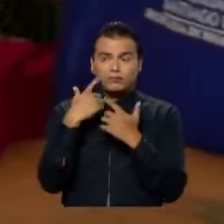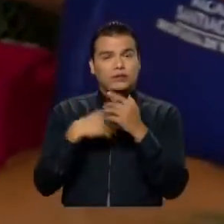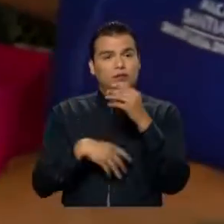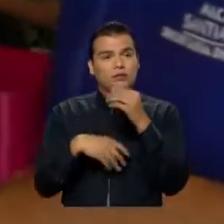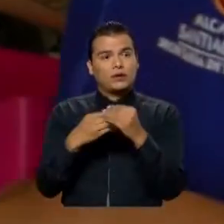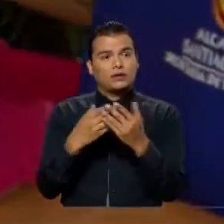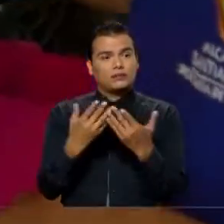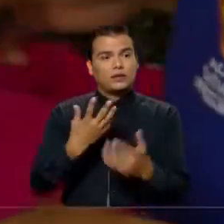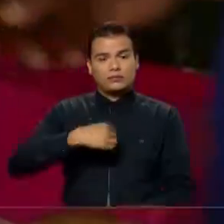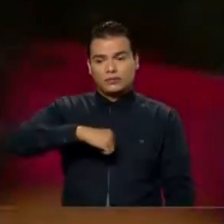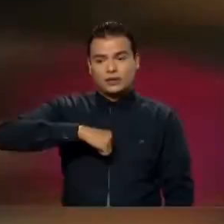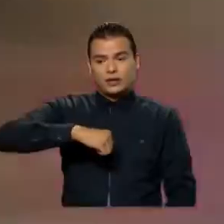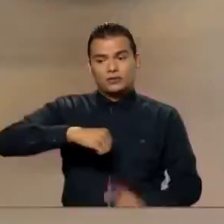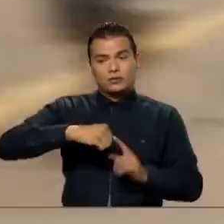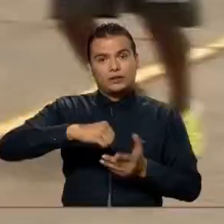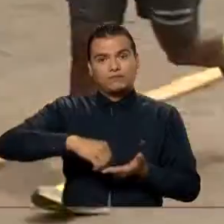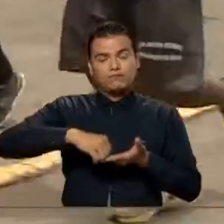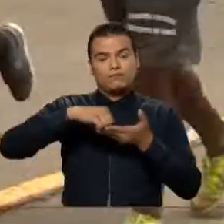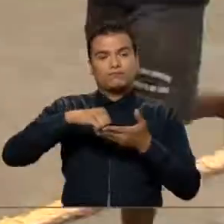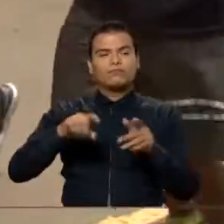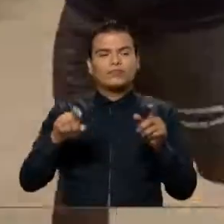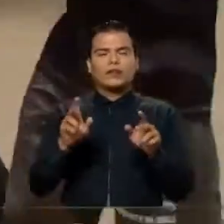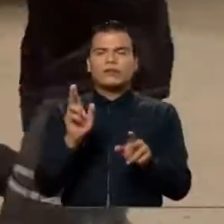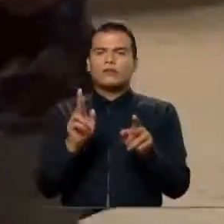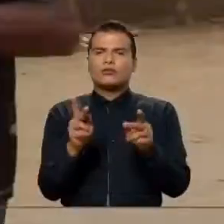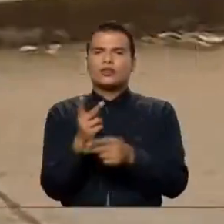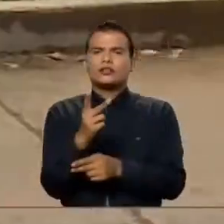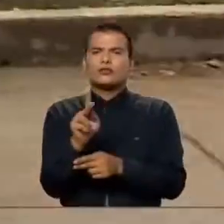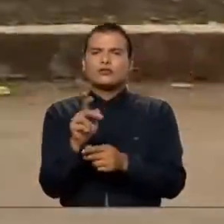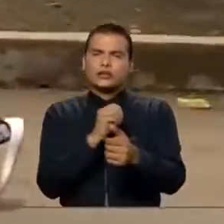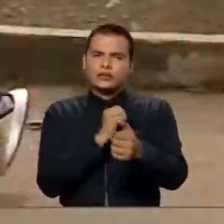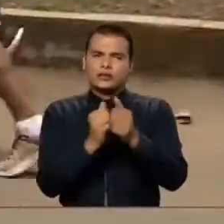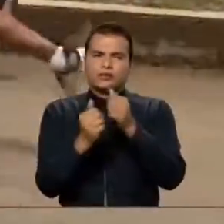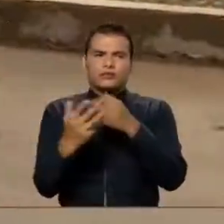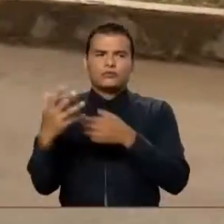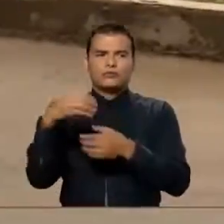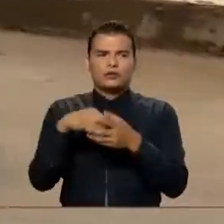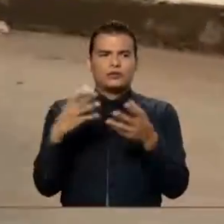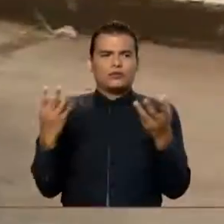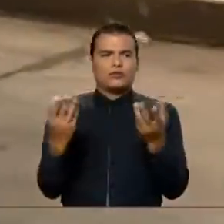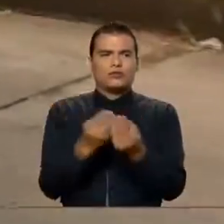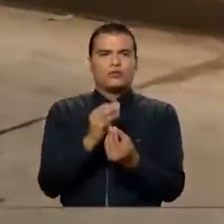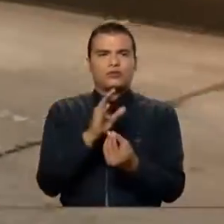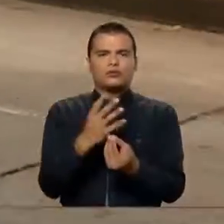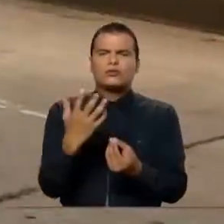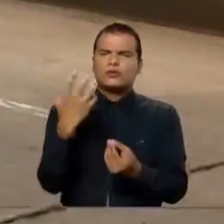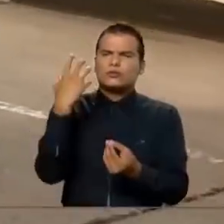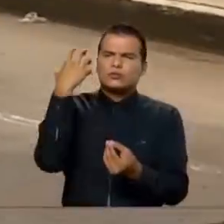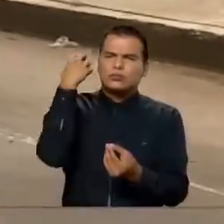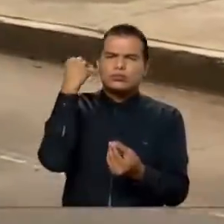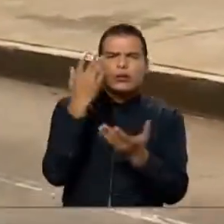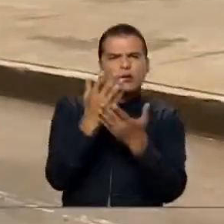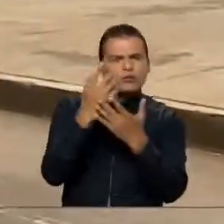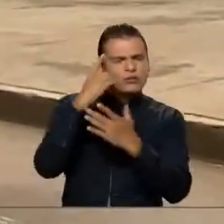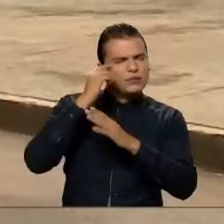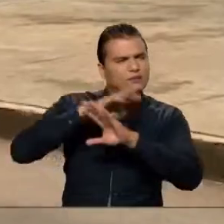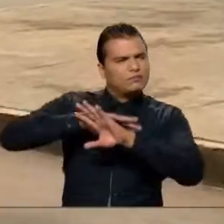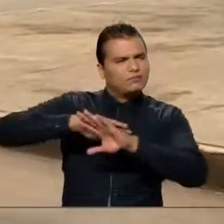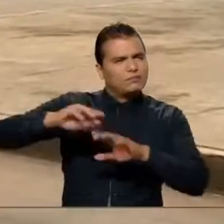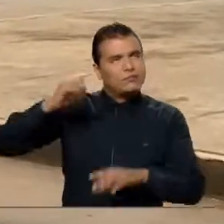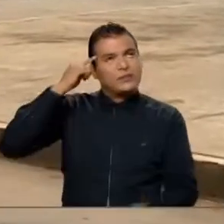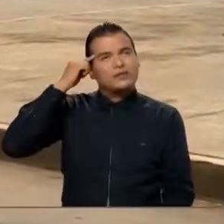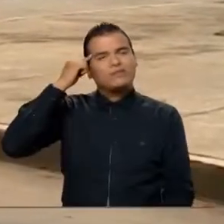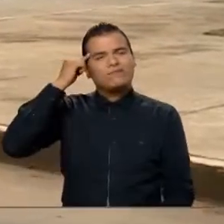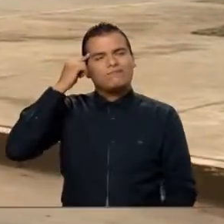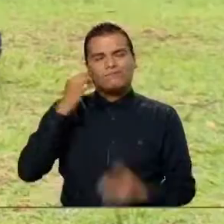se vulnera son sus derechos. 12 atletas conforman el grupo que decidió dejar atrás su pasado para proyectar su vida